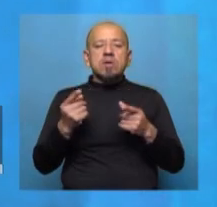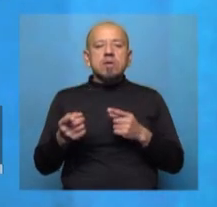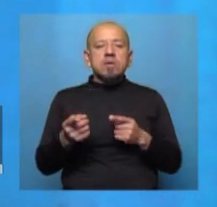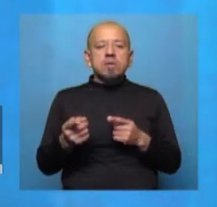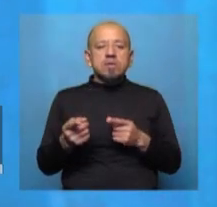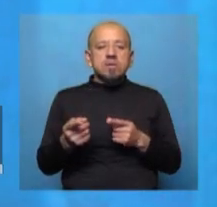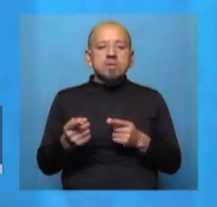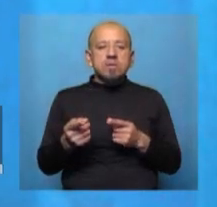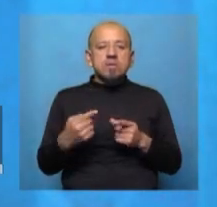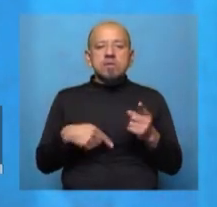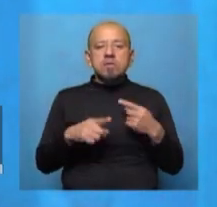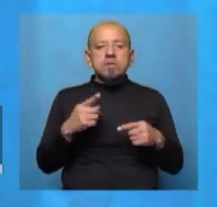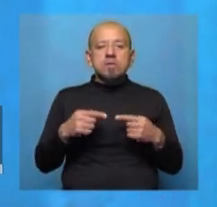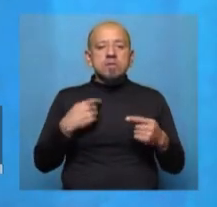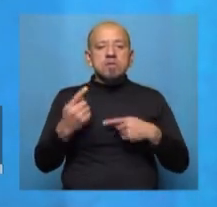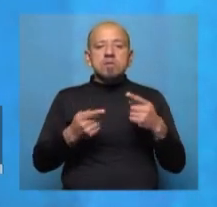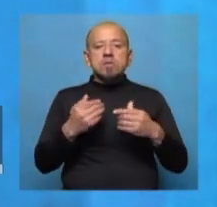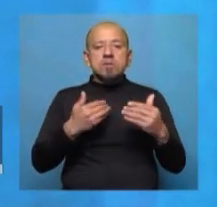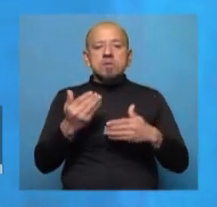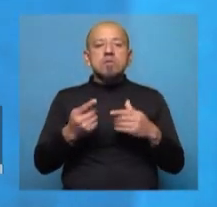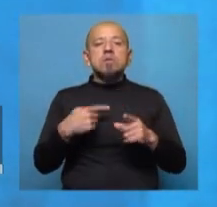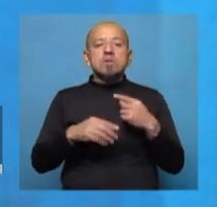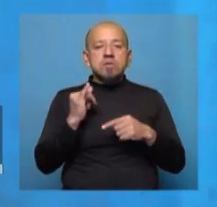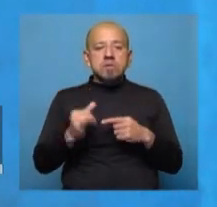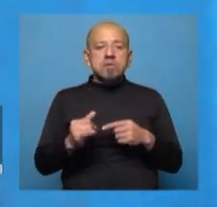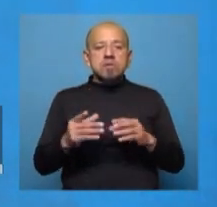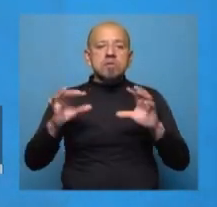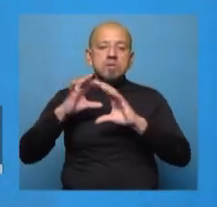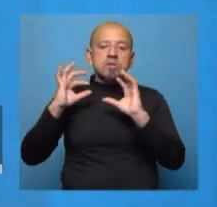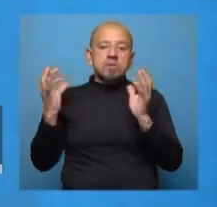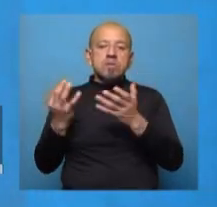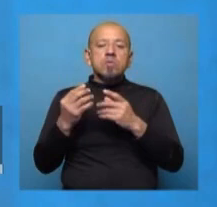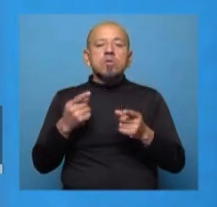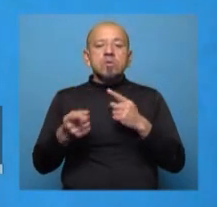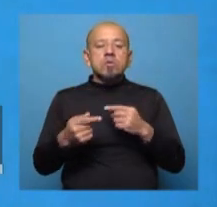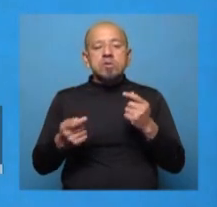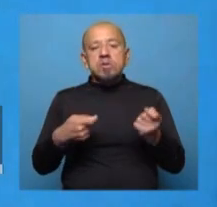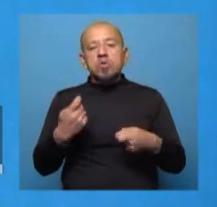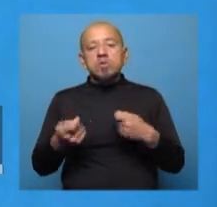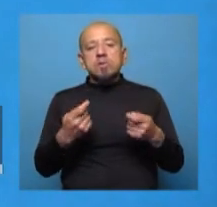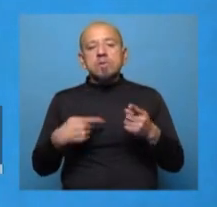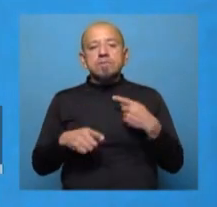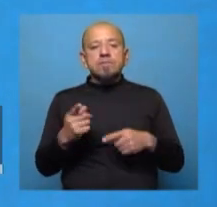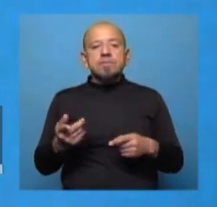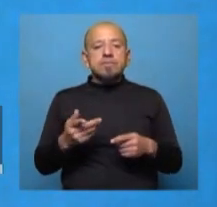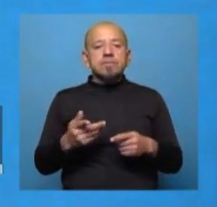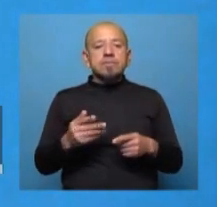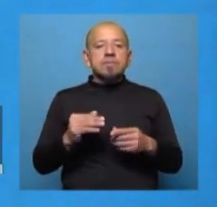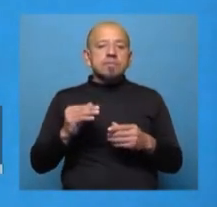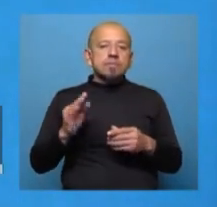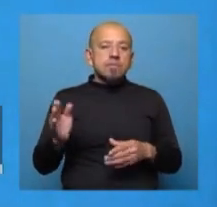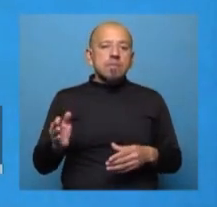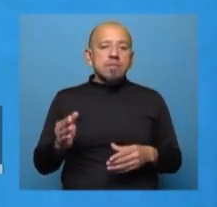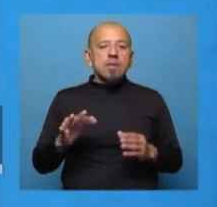y y bueno y Seguimos avanzando pero sí recorrimos el mundo tratando de negociar eh votos para que